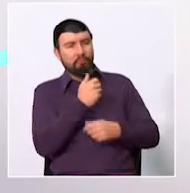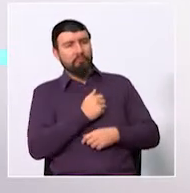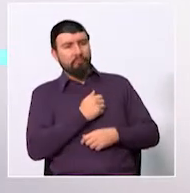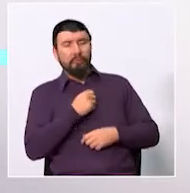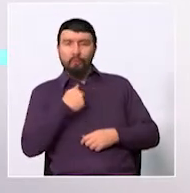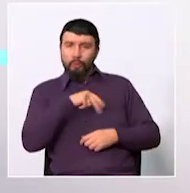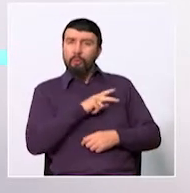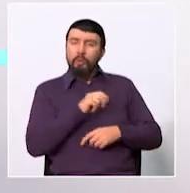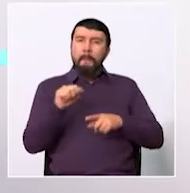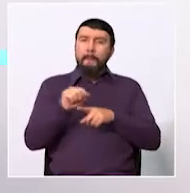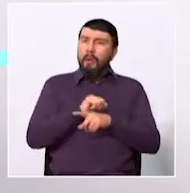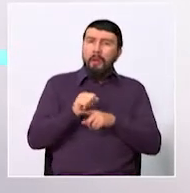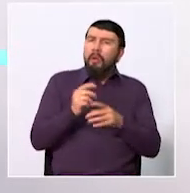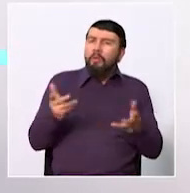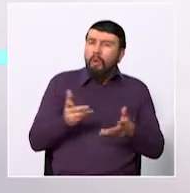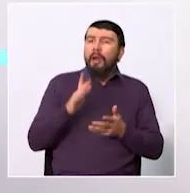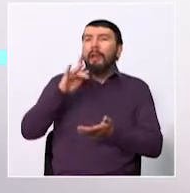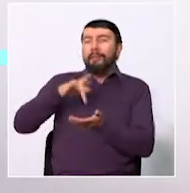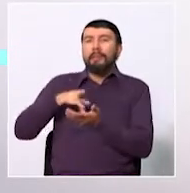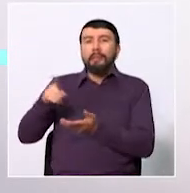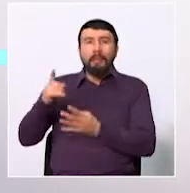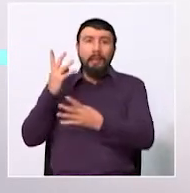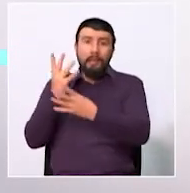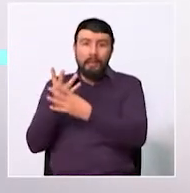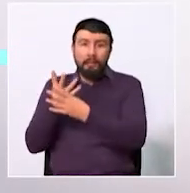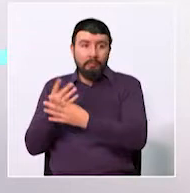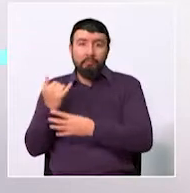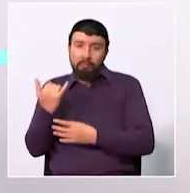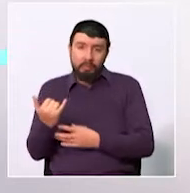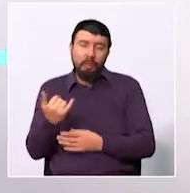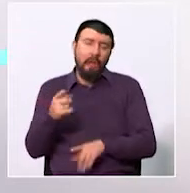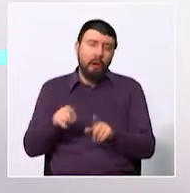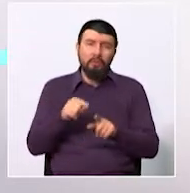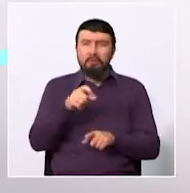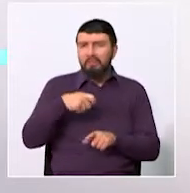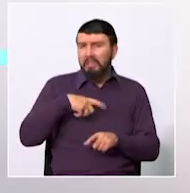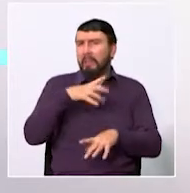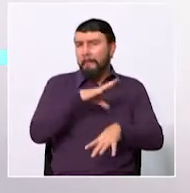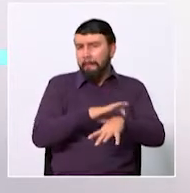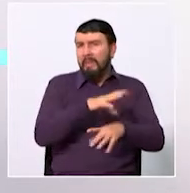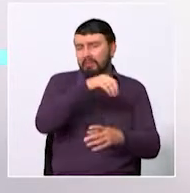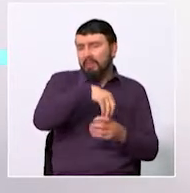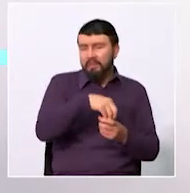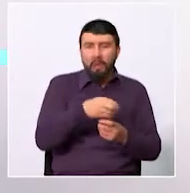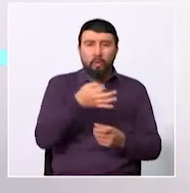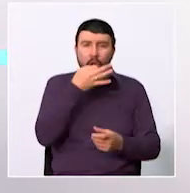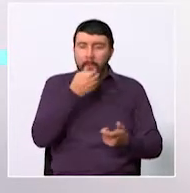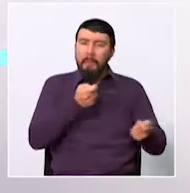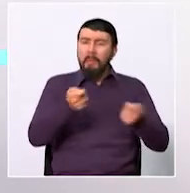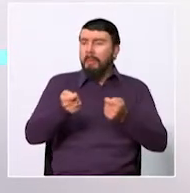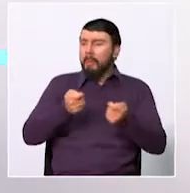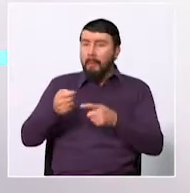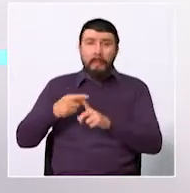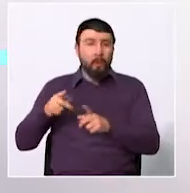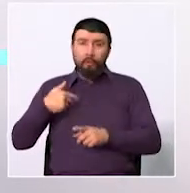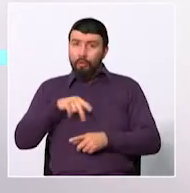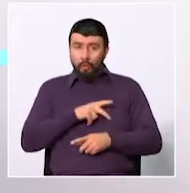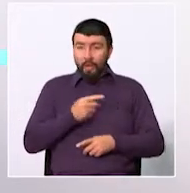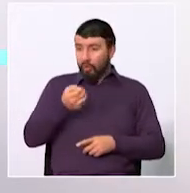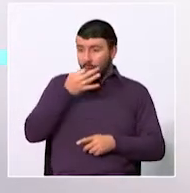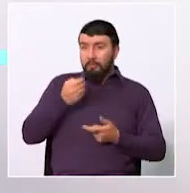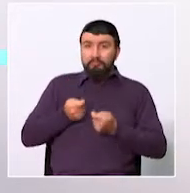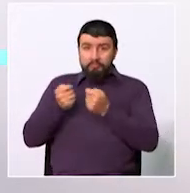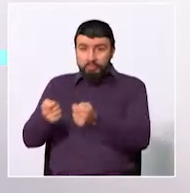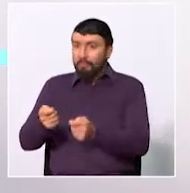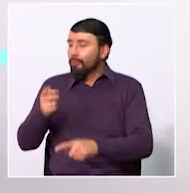en las cárceles y obvio que las cárceles tienen médicos de planta ellos manejaban los medicamentos a nosotros no nos dejan entrar ni manejar